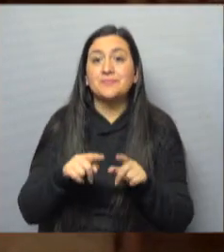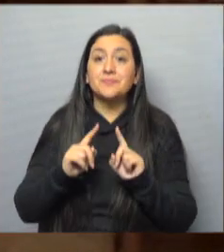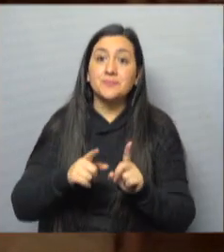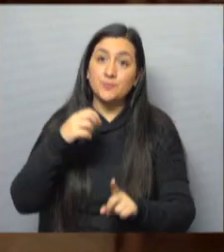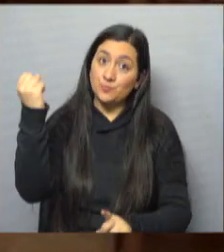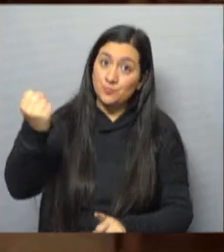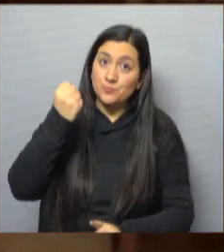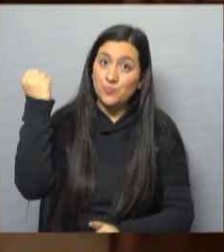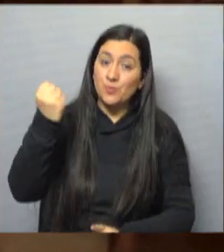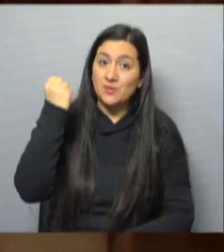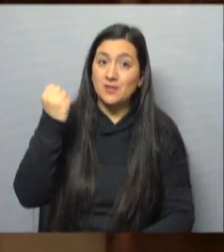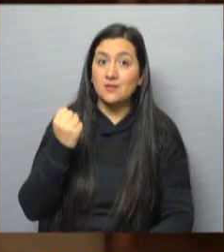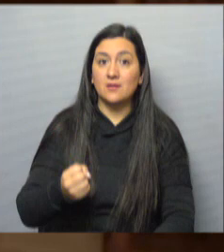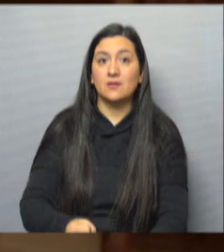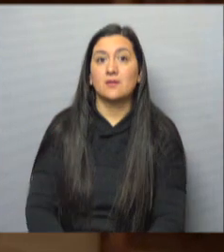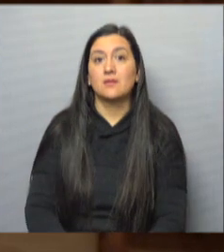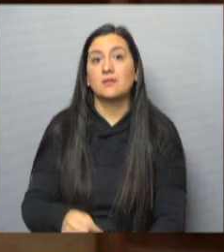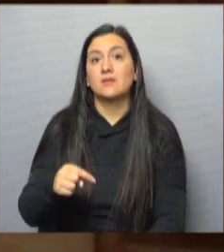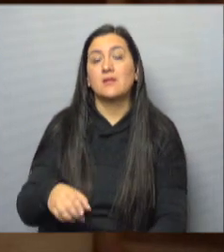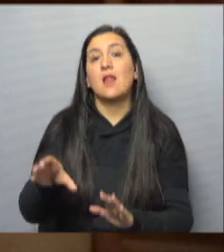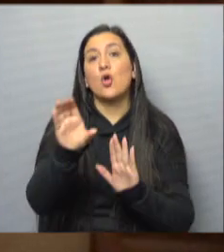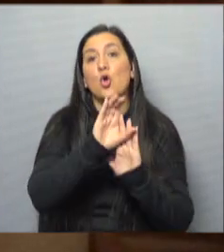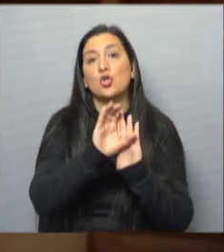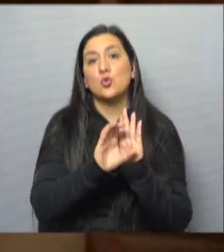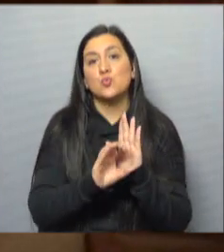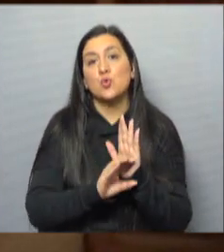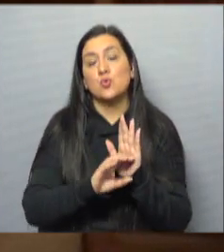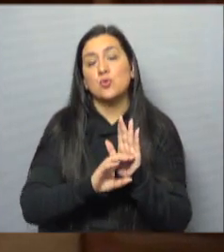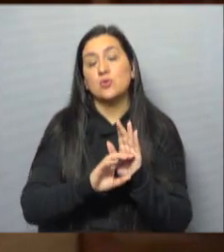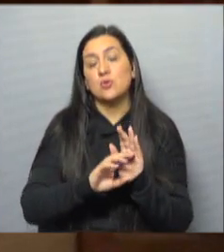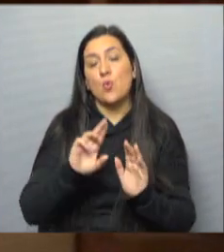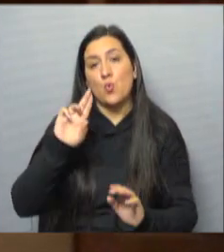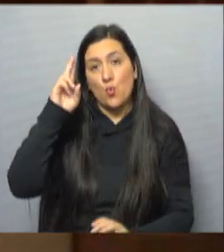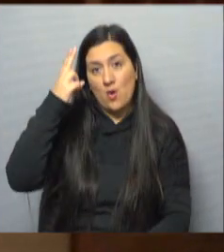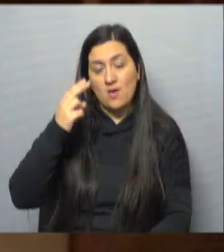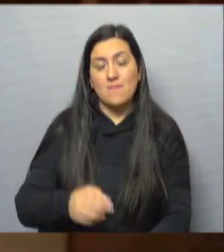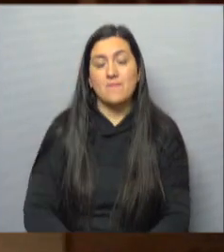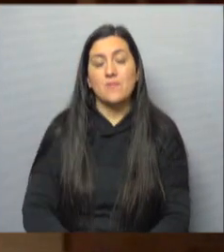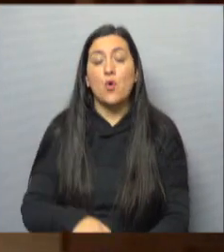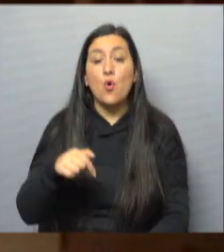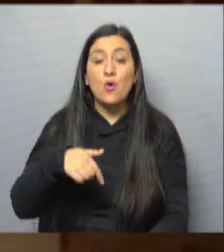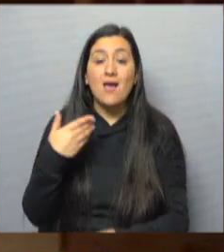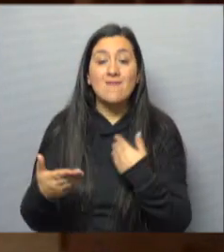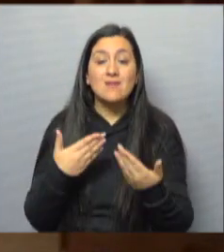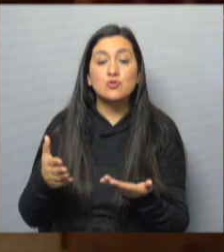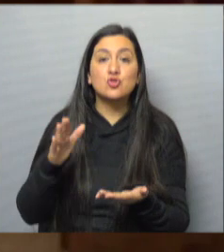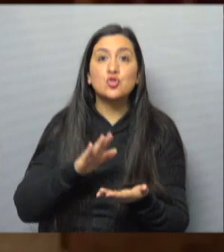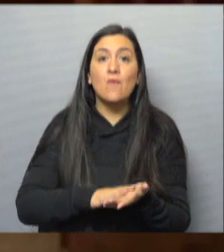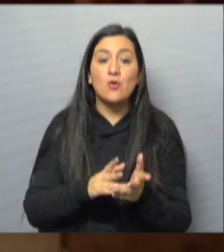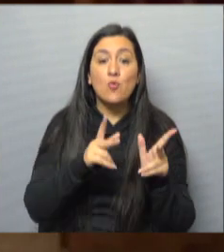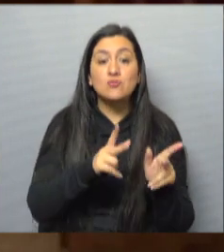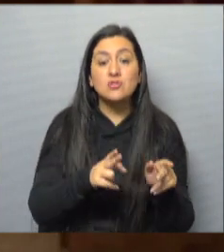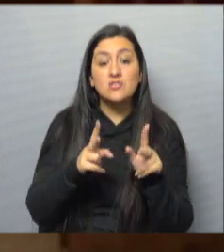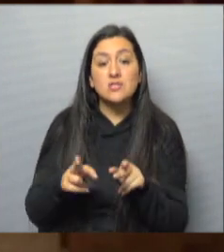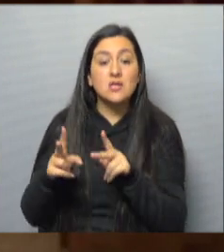para lo que fue y lo que es la constitución de nuestra república pero hoy vamos a hablar de un ciclo que comenzó en